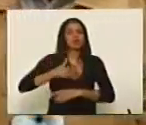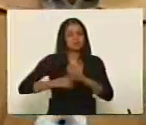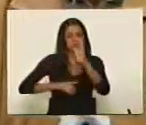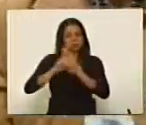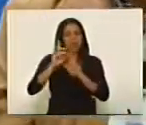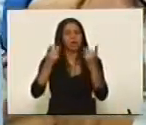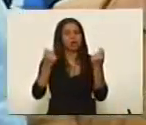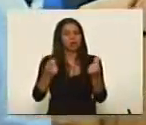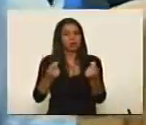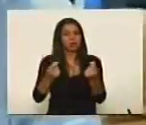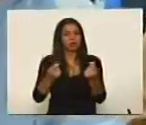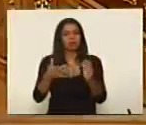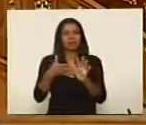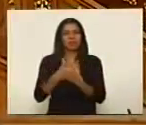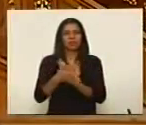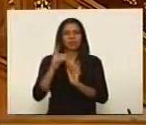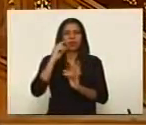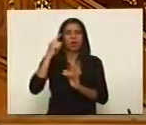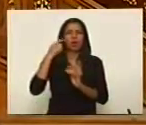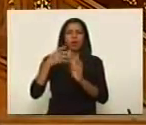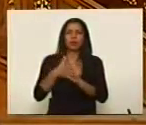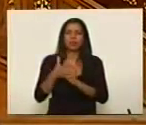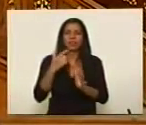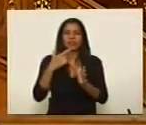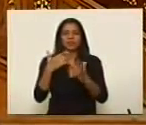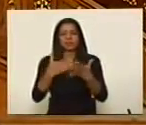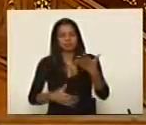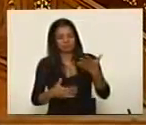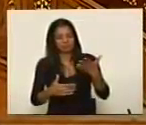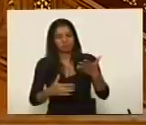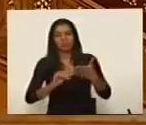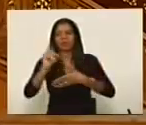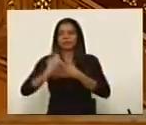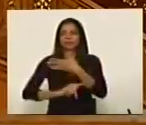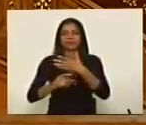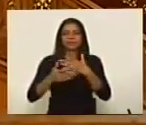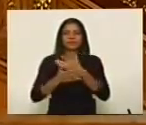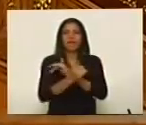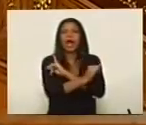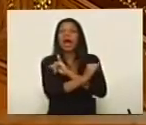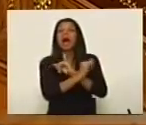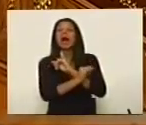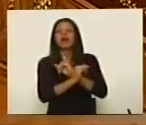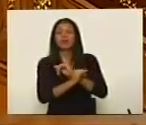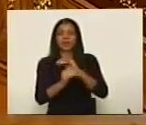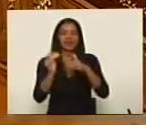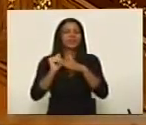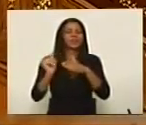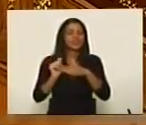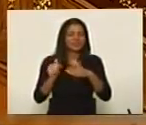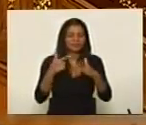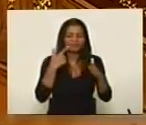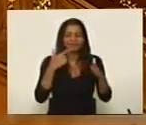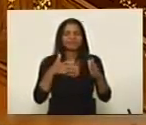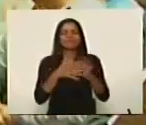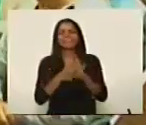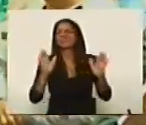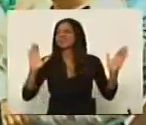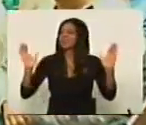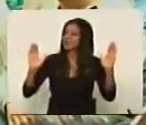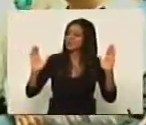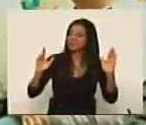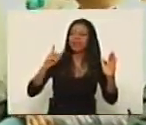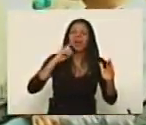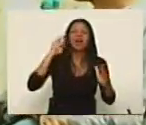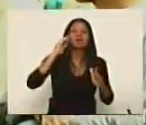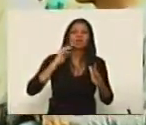la paginita esa quedará para otras cosas, pero menos para imponerle una agenda de terrorismo económico con nuestros pueblos. Nuestra segunda gran victoria en la